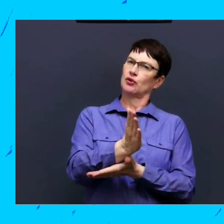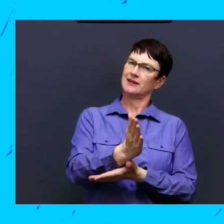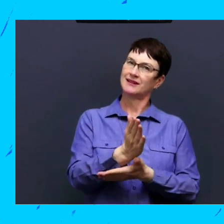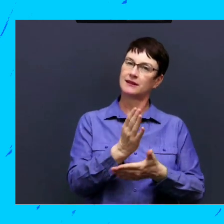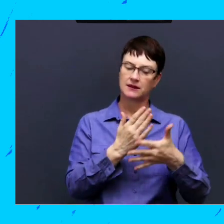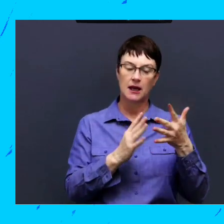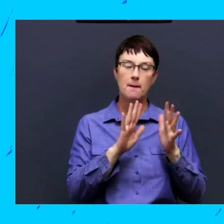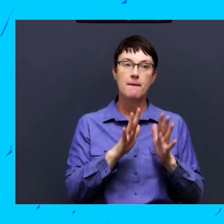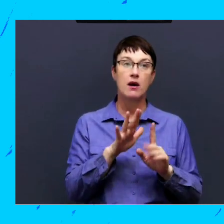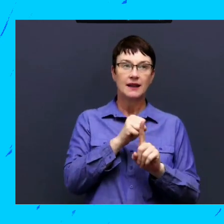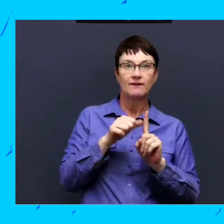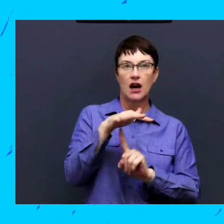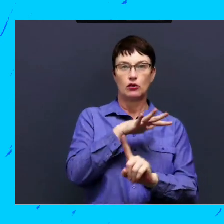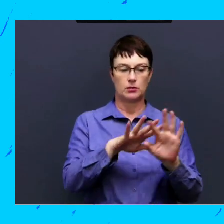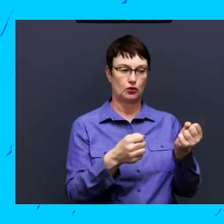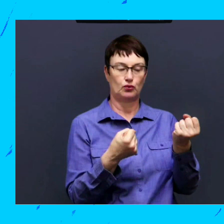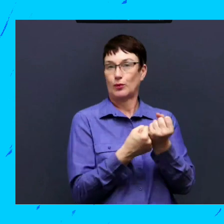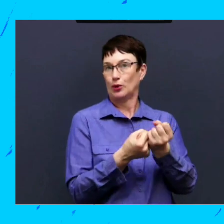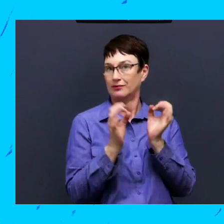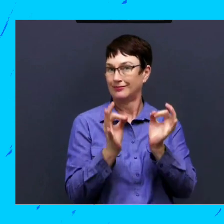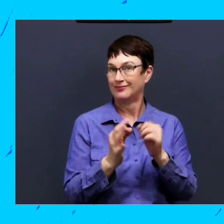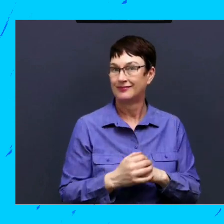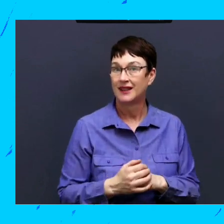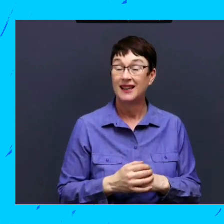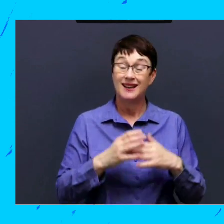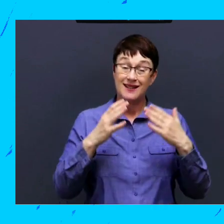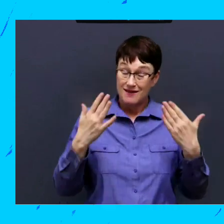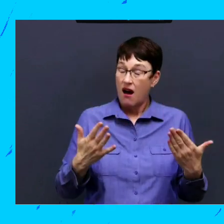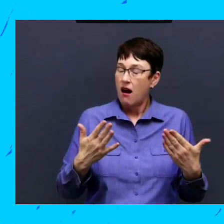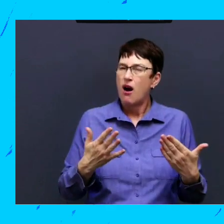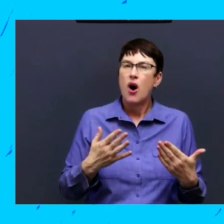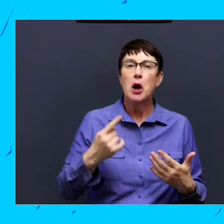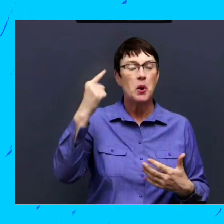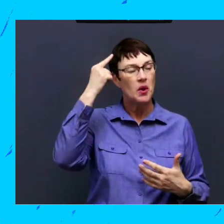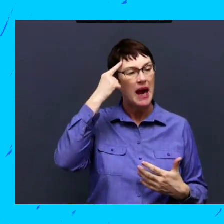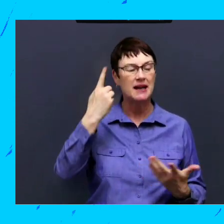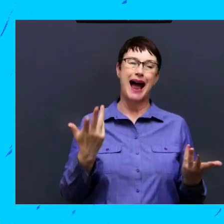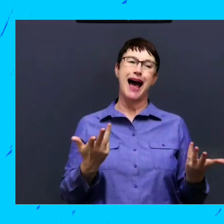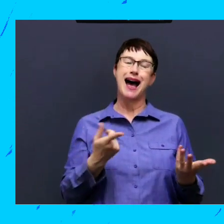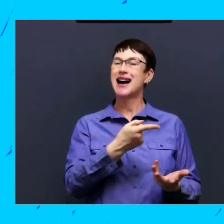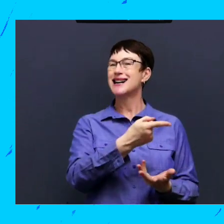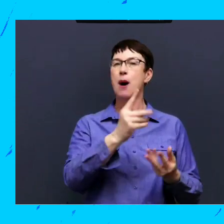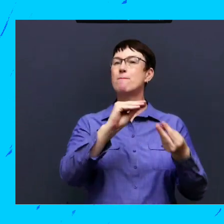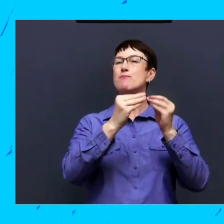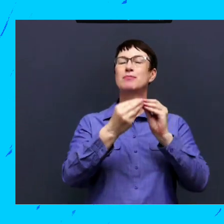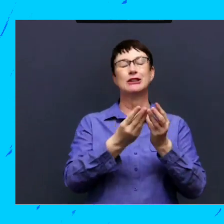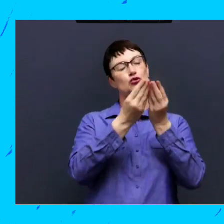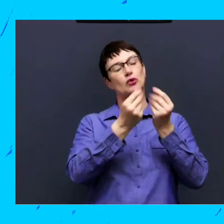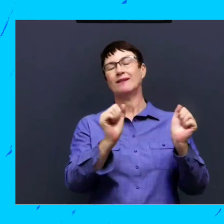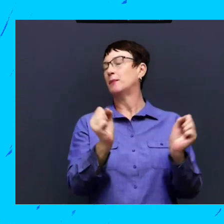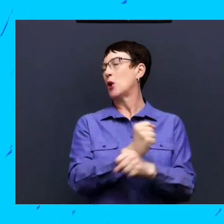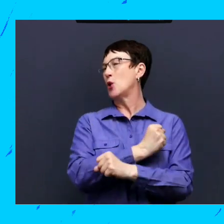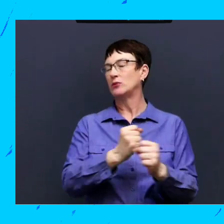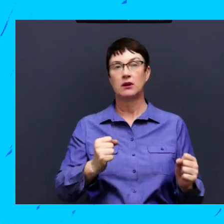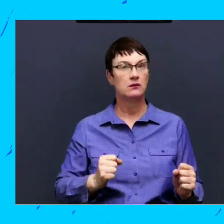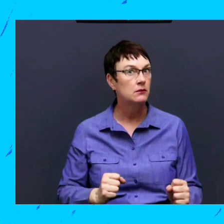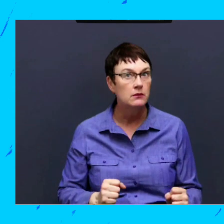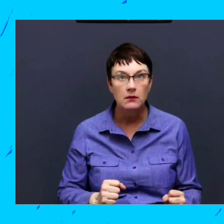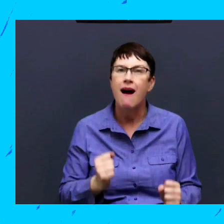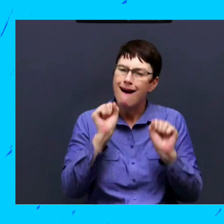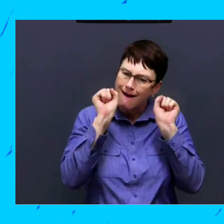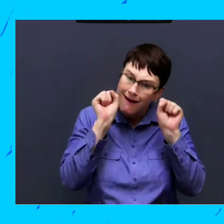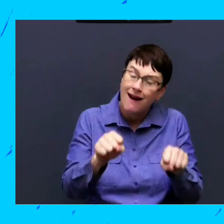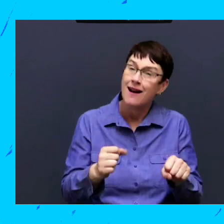un ambiente muy, de mucho apoyo. Soluciones efectivas existen, deberían estar disponibles para cada